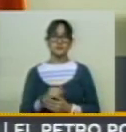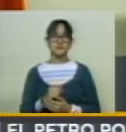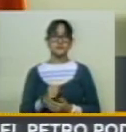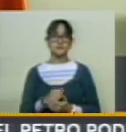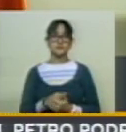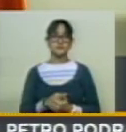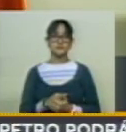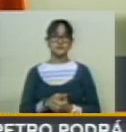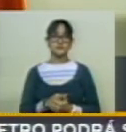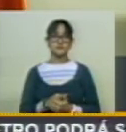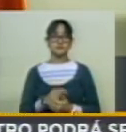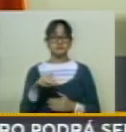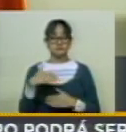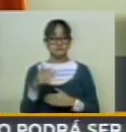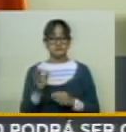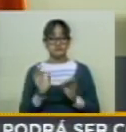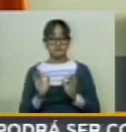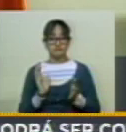las próximas semanas.